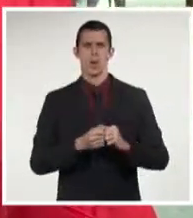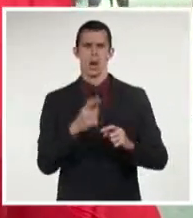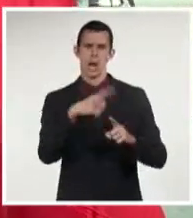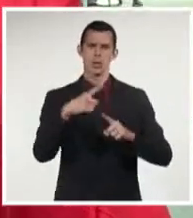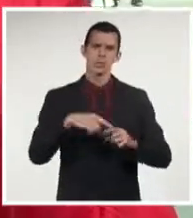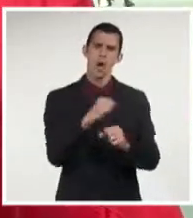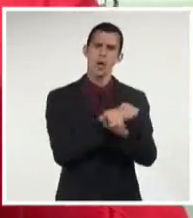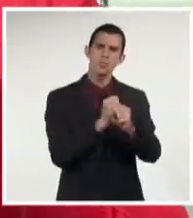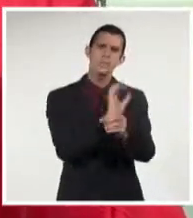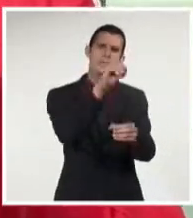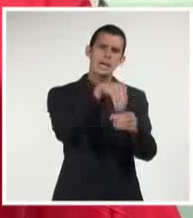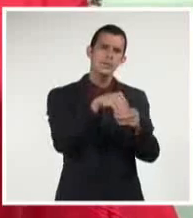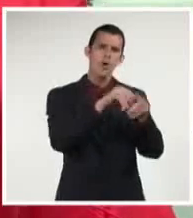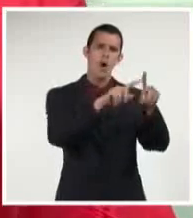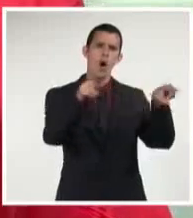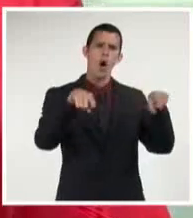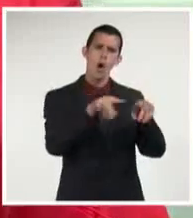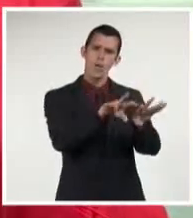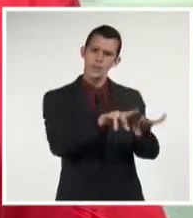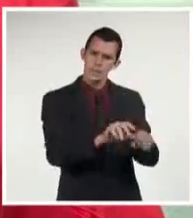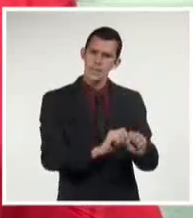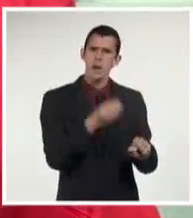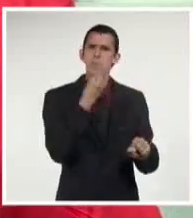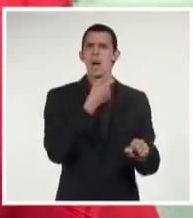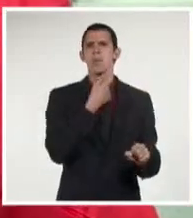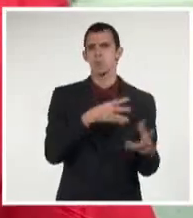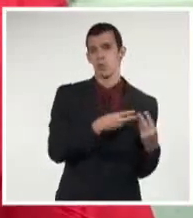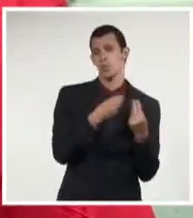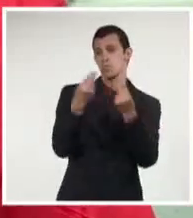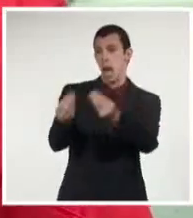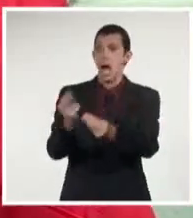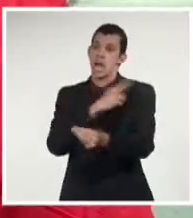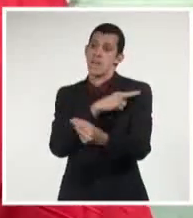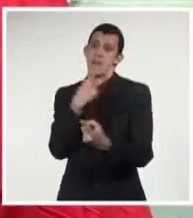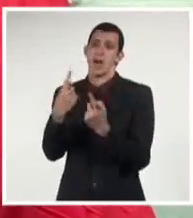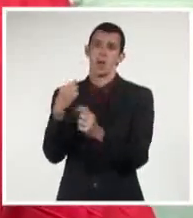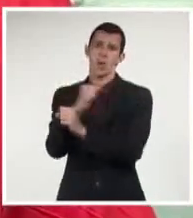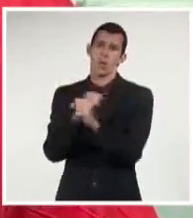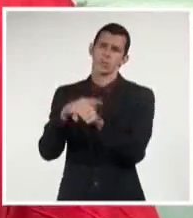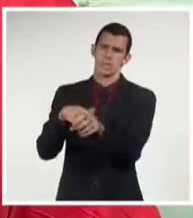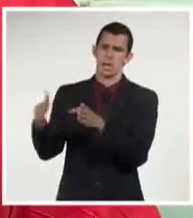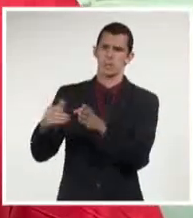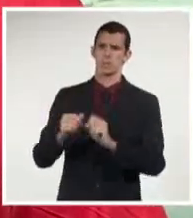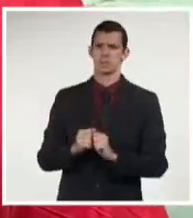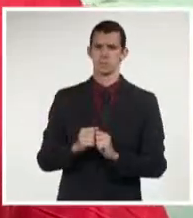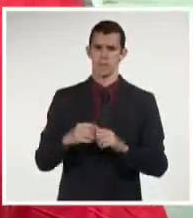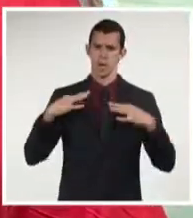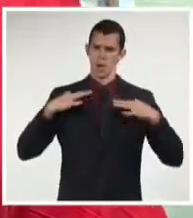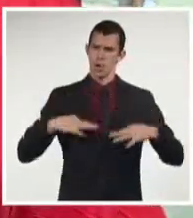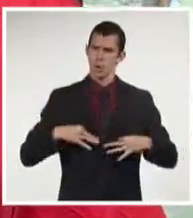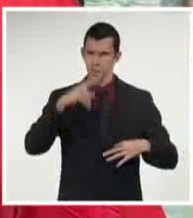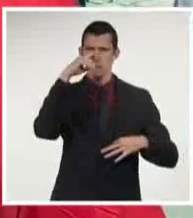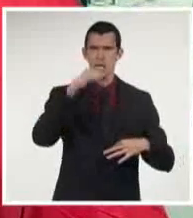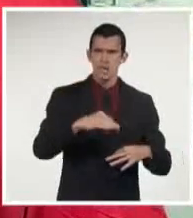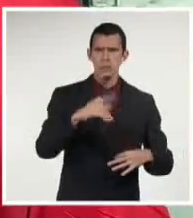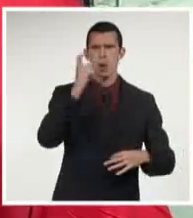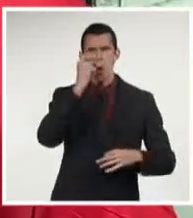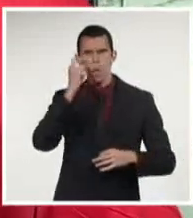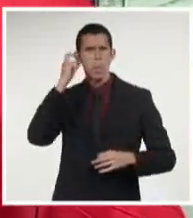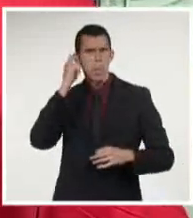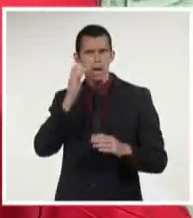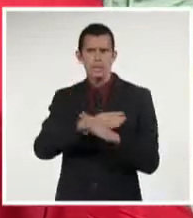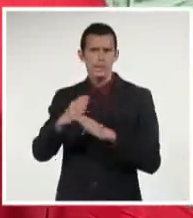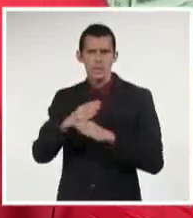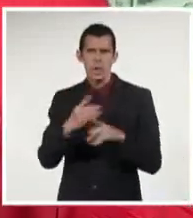trabajadores, los cuadros, y ropa para niños, ropa para hombres, para mujeres, aseo